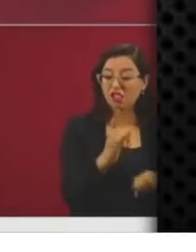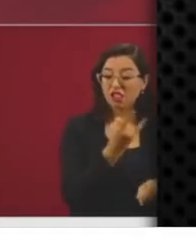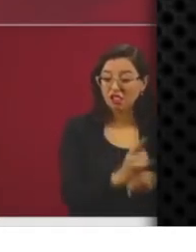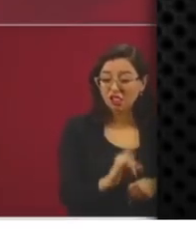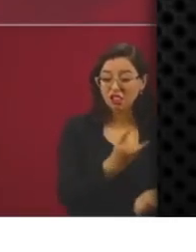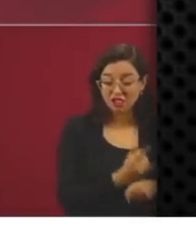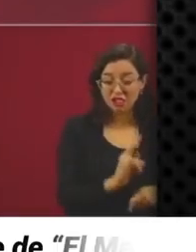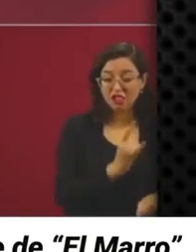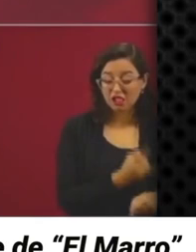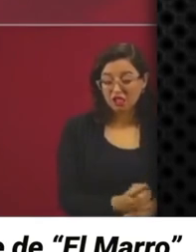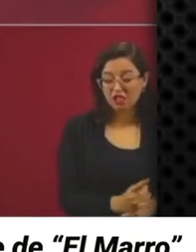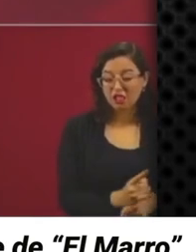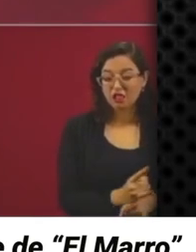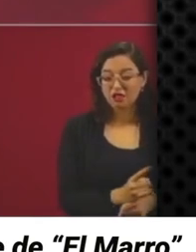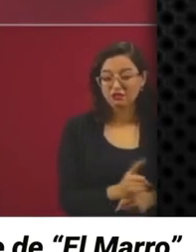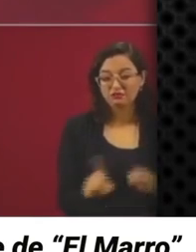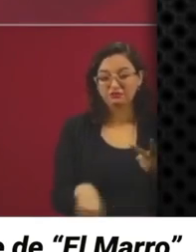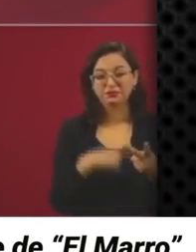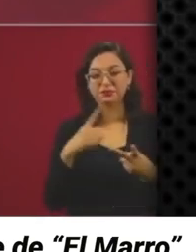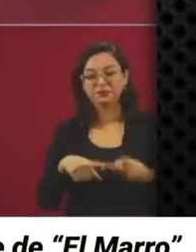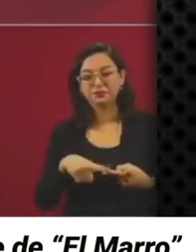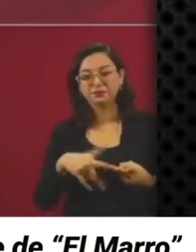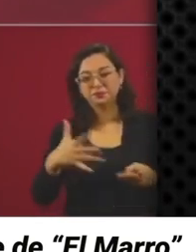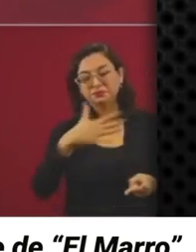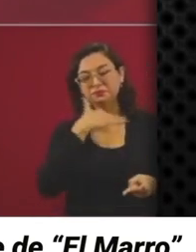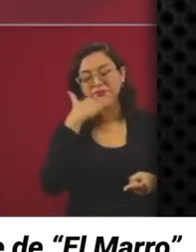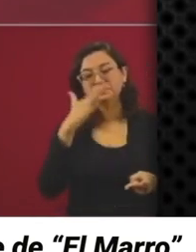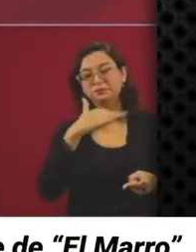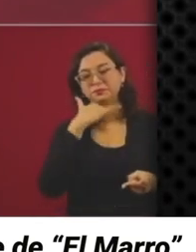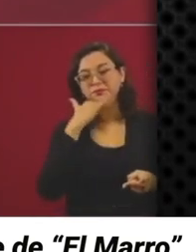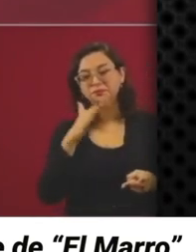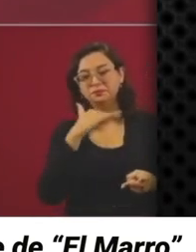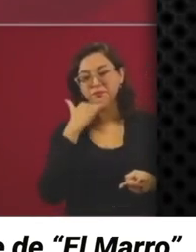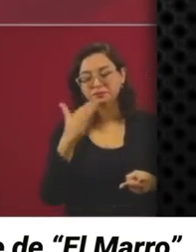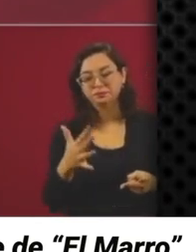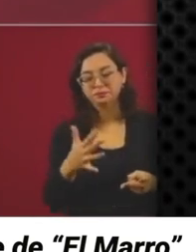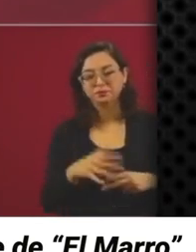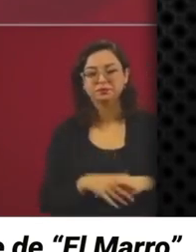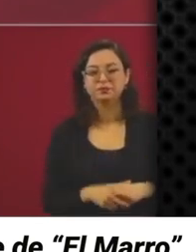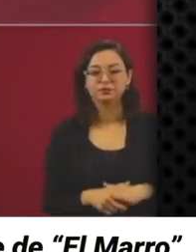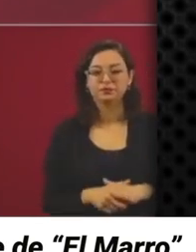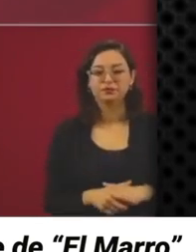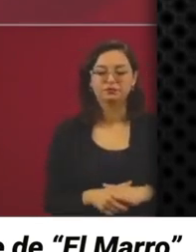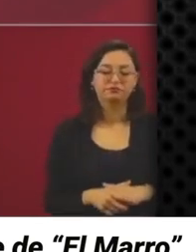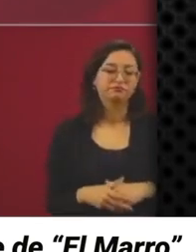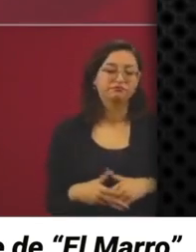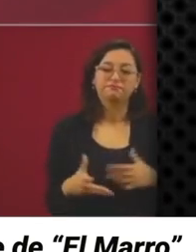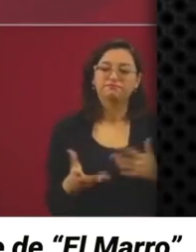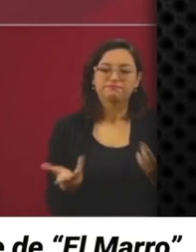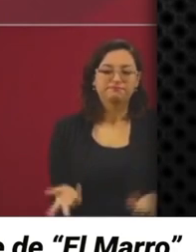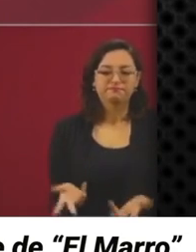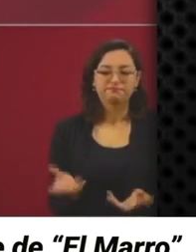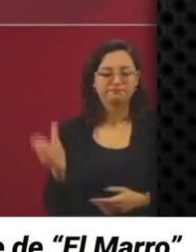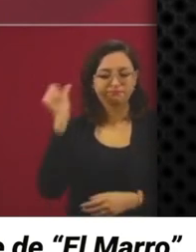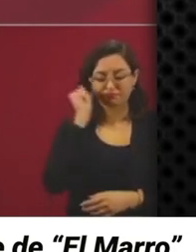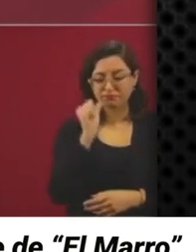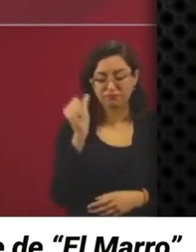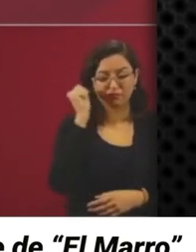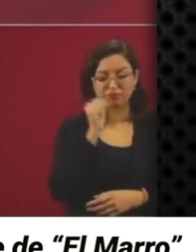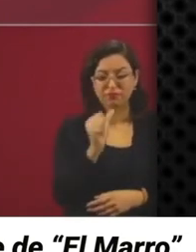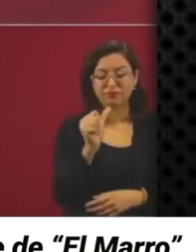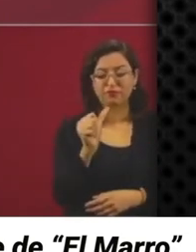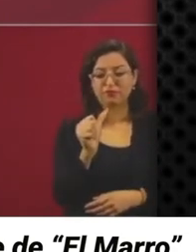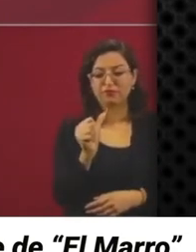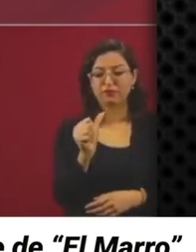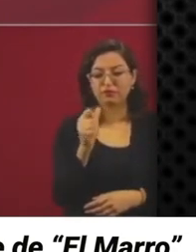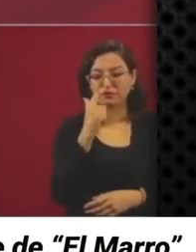La liberación de María Eva, madre de José Antonio Yepes, mejor conocido como El Marro, está ligado a ineficiencia y corrupción. Así lo